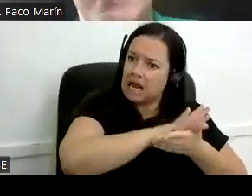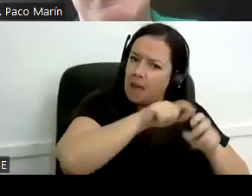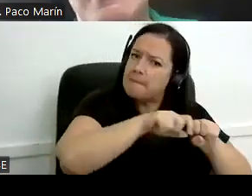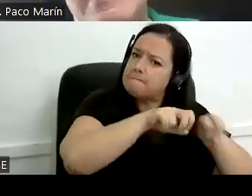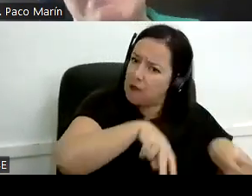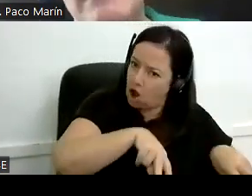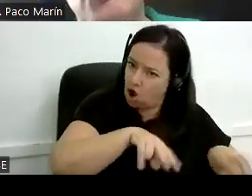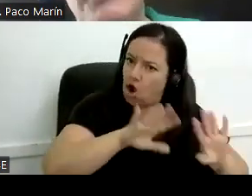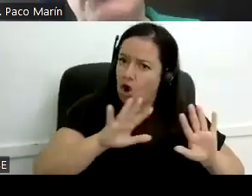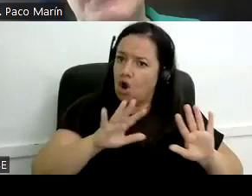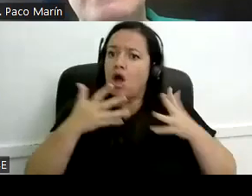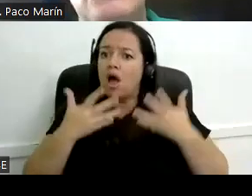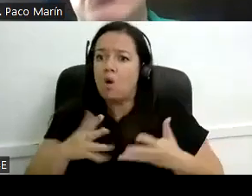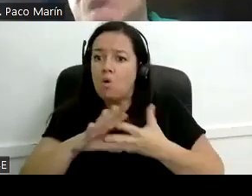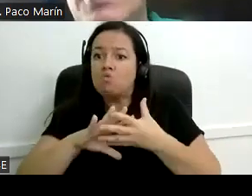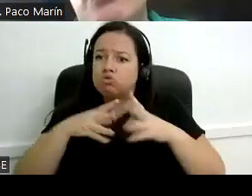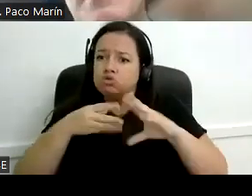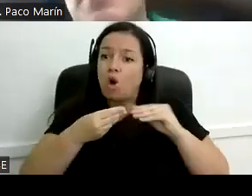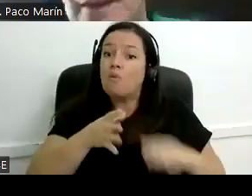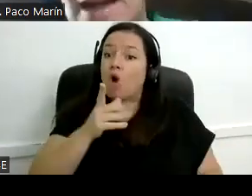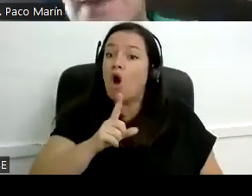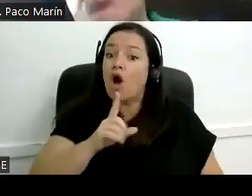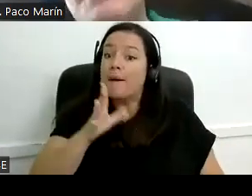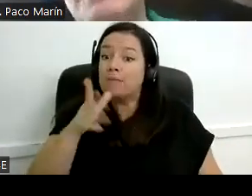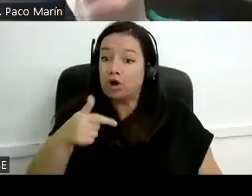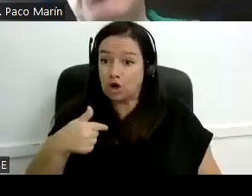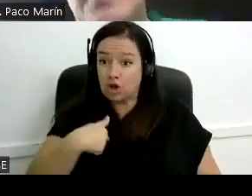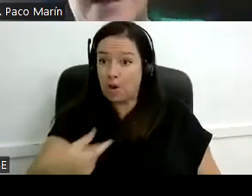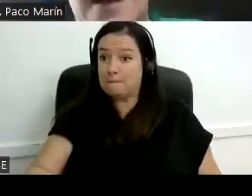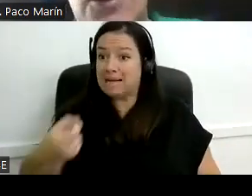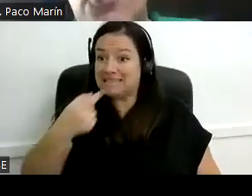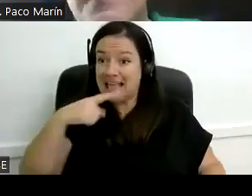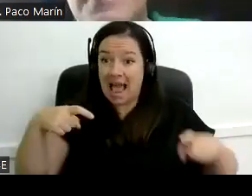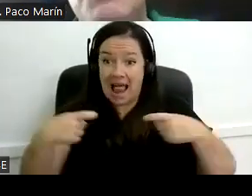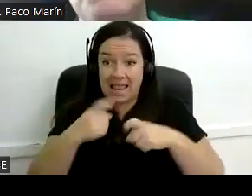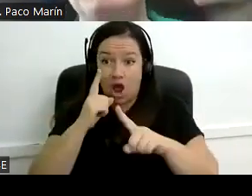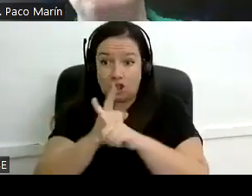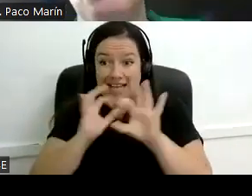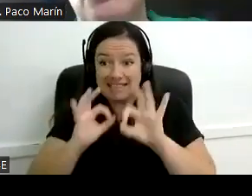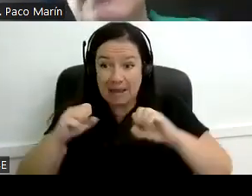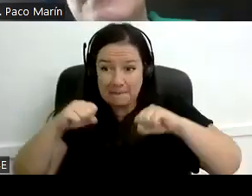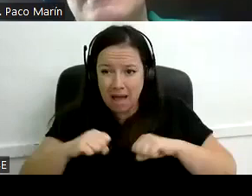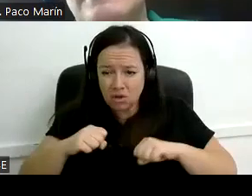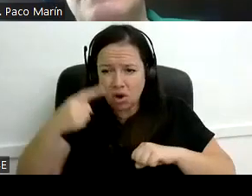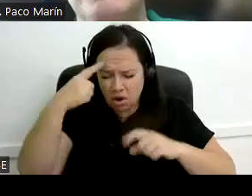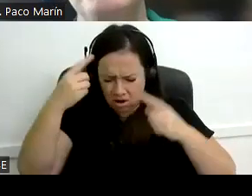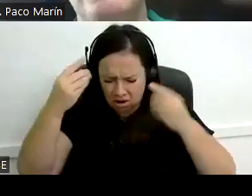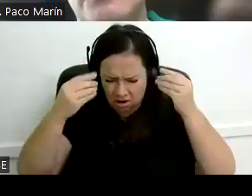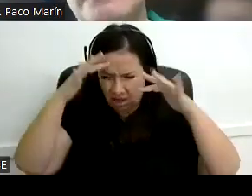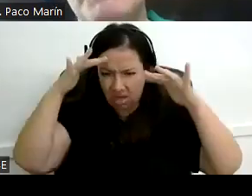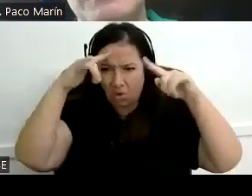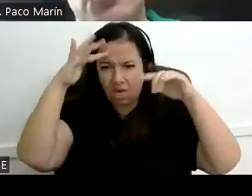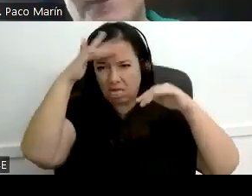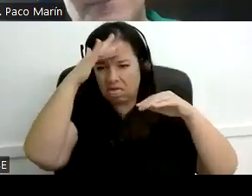porque se quede relajada la musculatura, sino porque a la hora de coordinar movimientos, a la hora de coordinar pensamientos y demás,